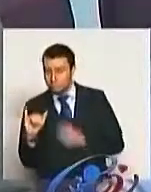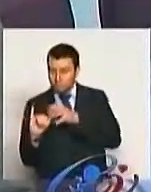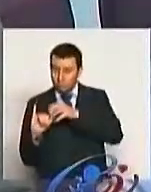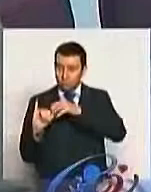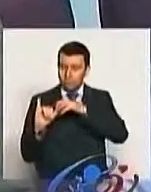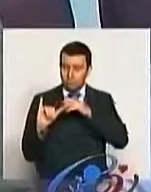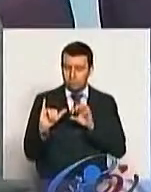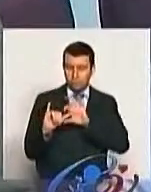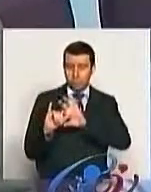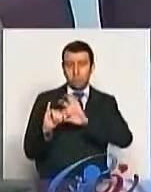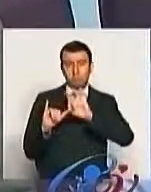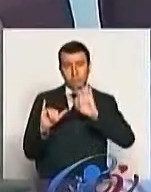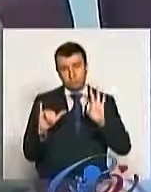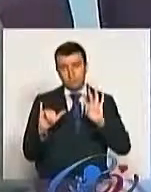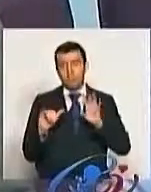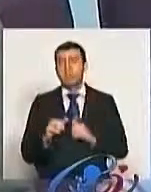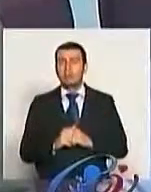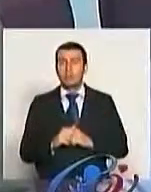Sí. Bueno.